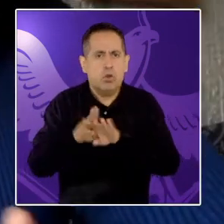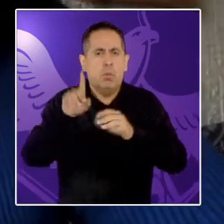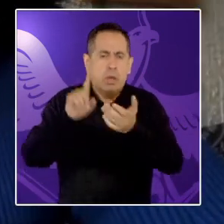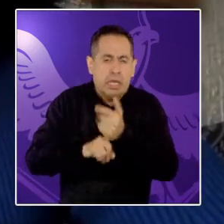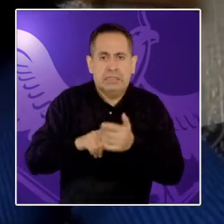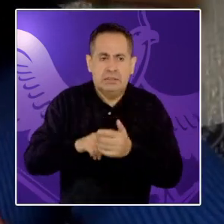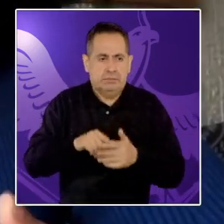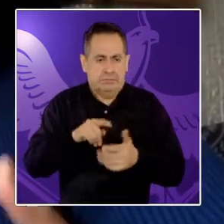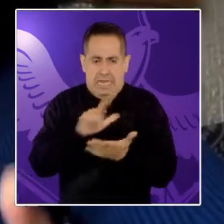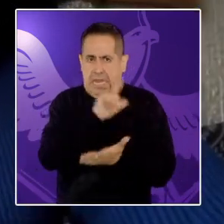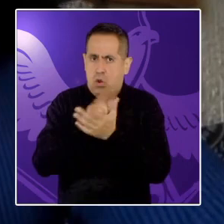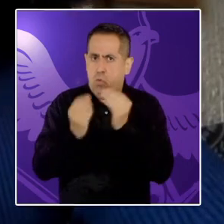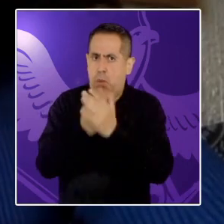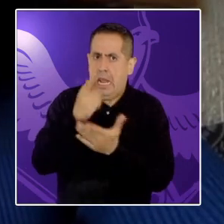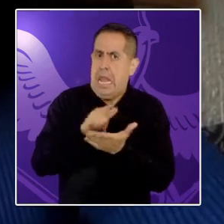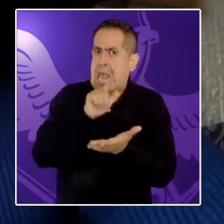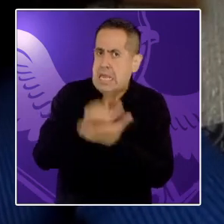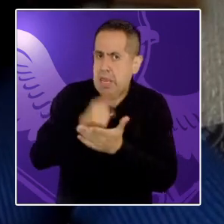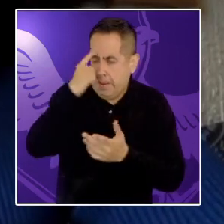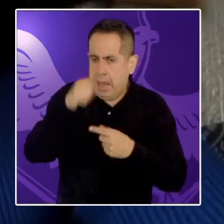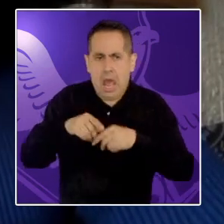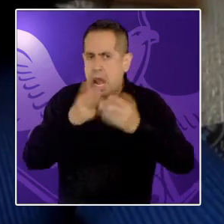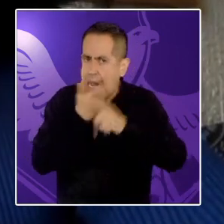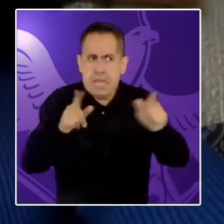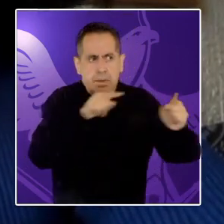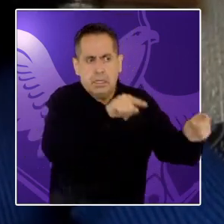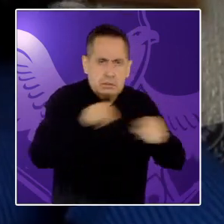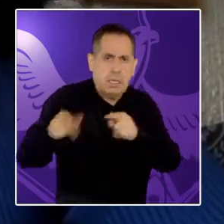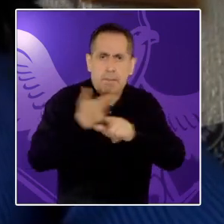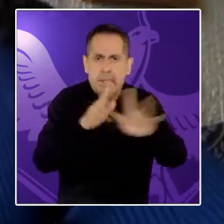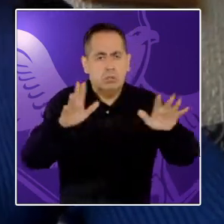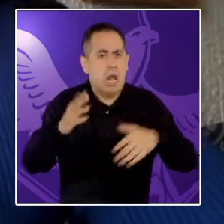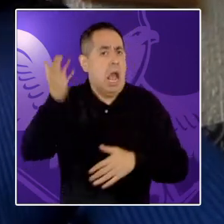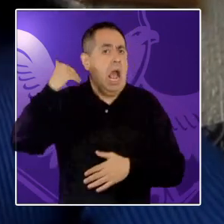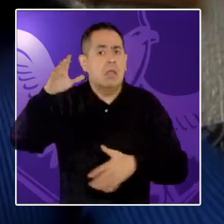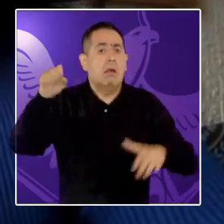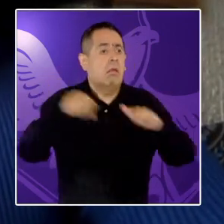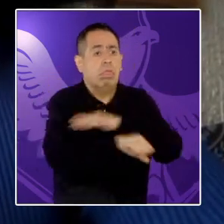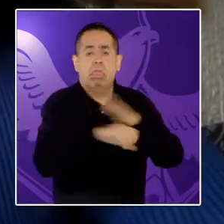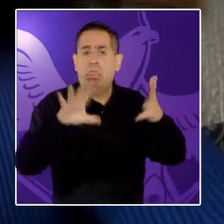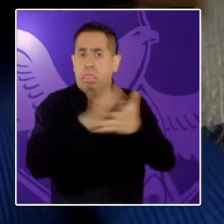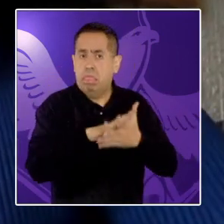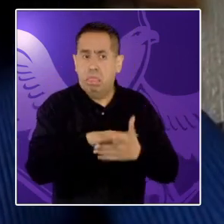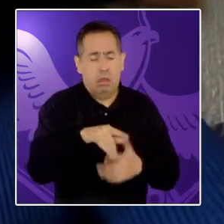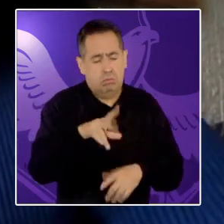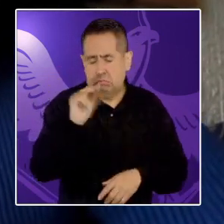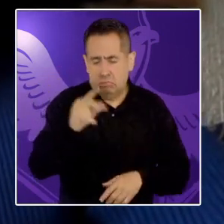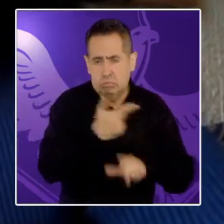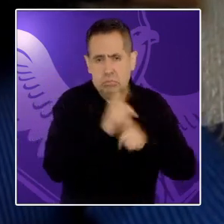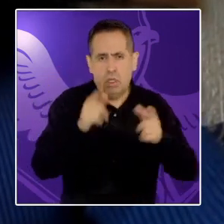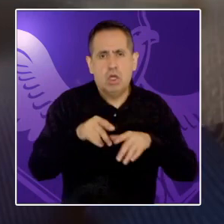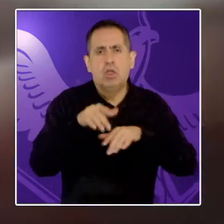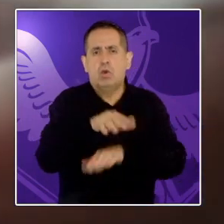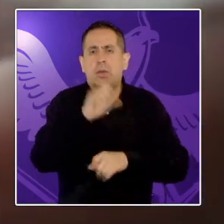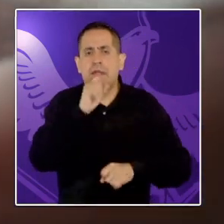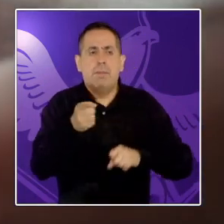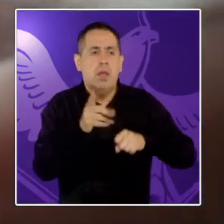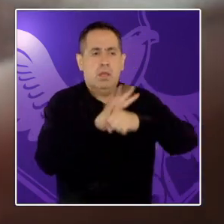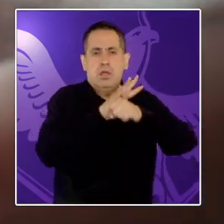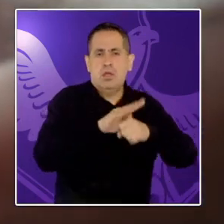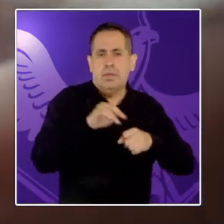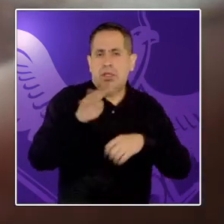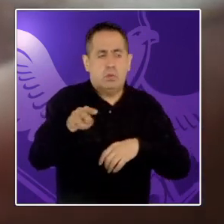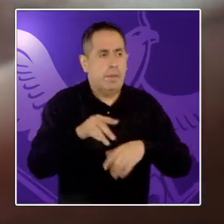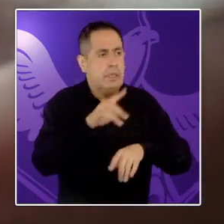ser considerada como una estrategia de alto impacto que permita lograr la liberación de personas privadas de la libertad en el marco